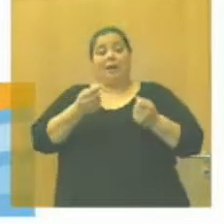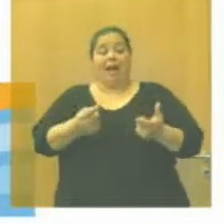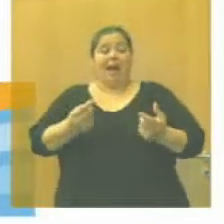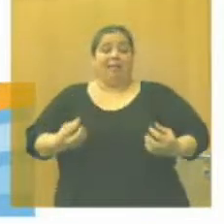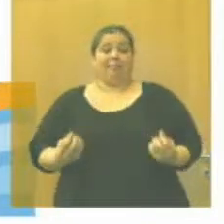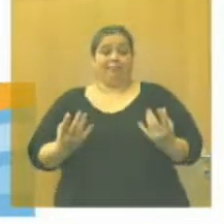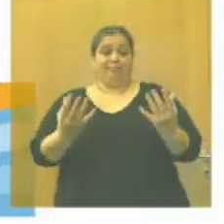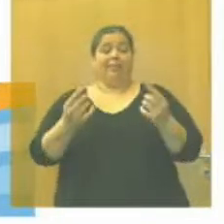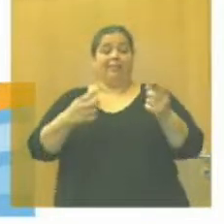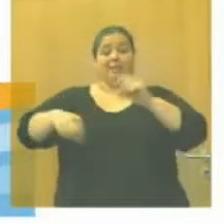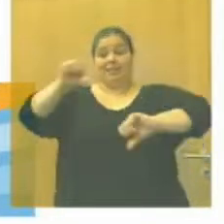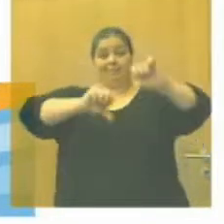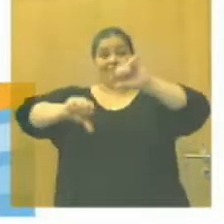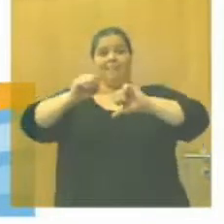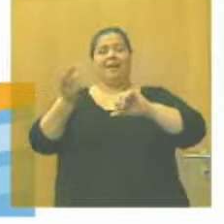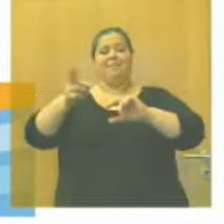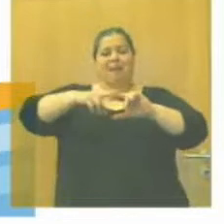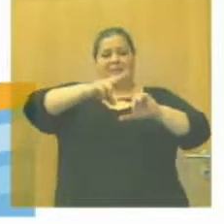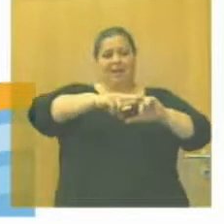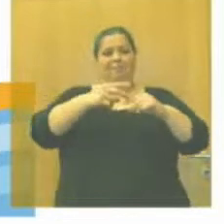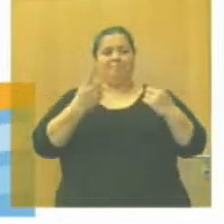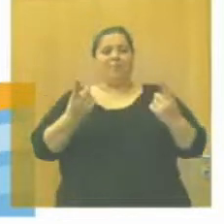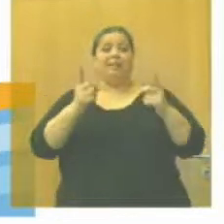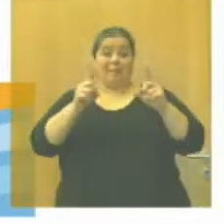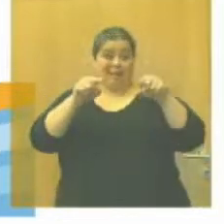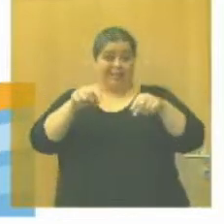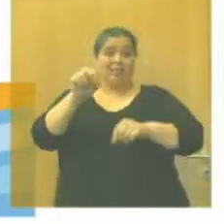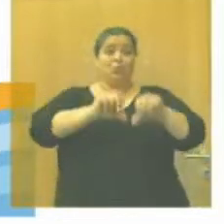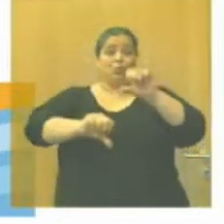como una sustancia para el suicidio